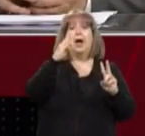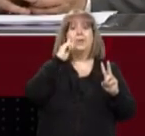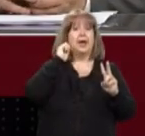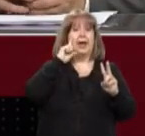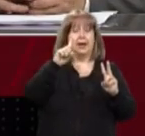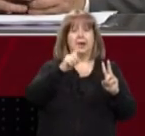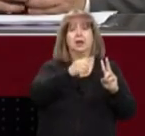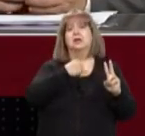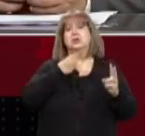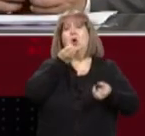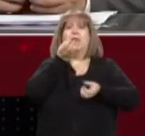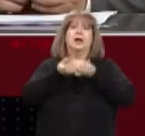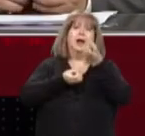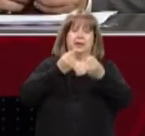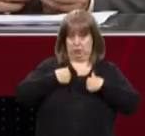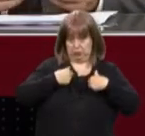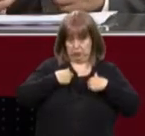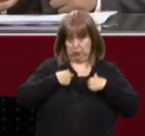el último en declarar de la querella,